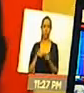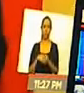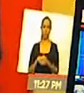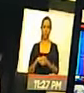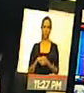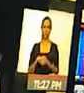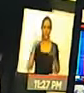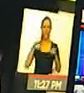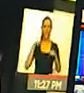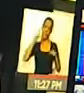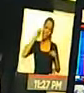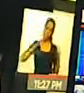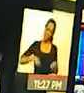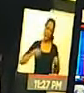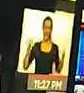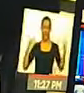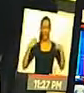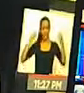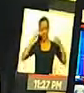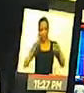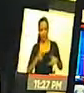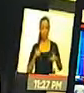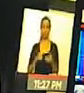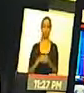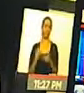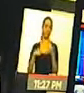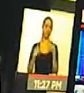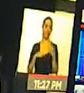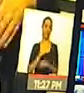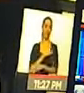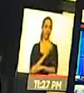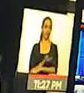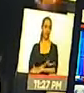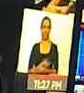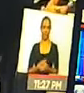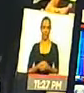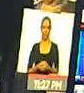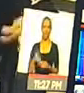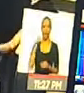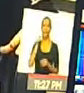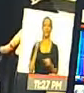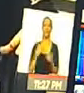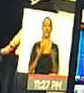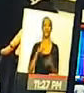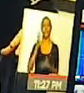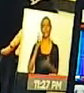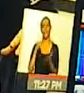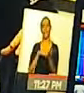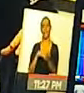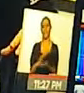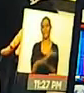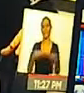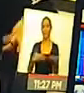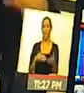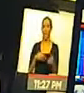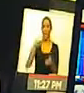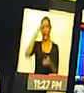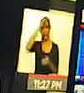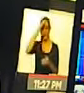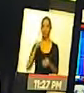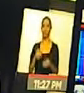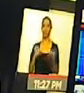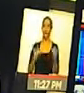Aquí es papá, el único que lo reciben, etcétera, etcétera. Qué fuerte. Es un personaje que le regaló 30 mil millones por la medida de los chiquitos a Donald Trump, y por eso